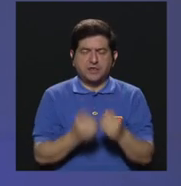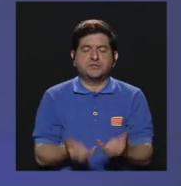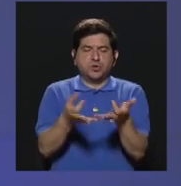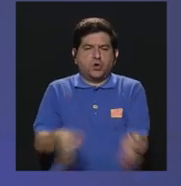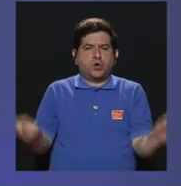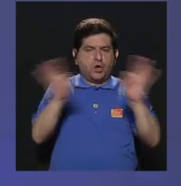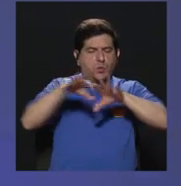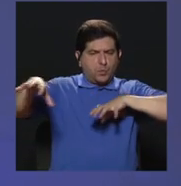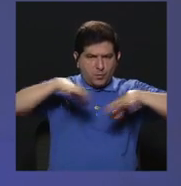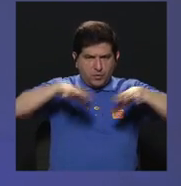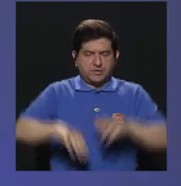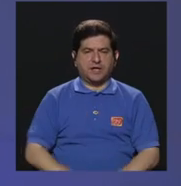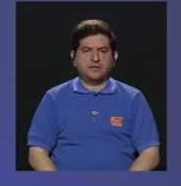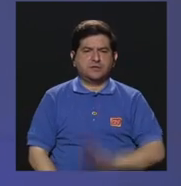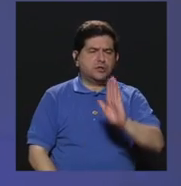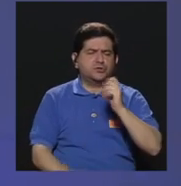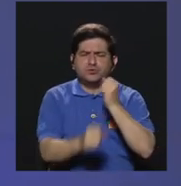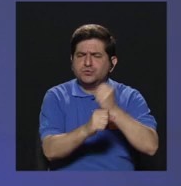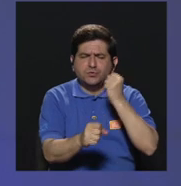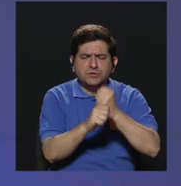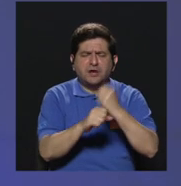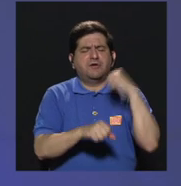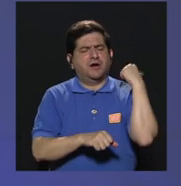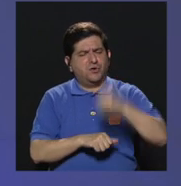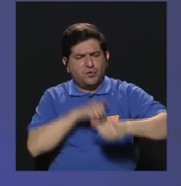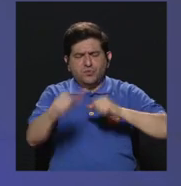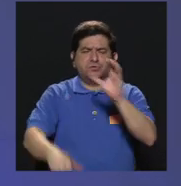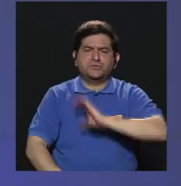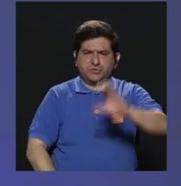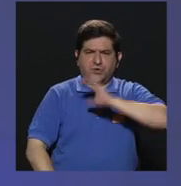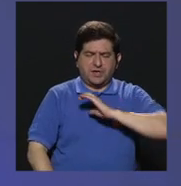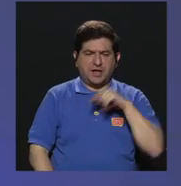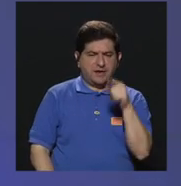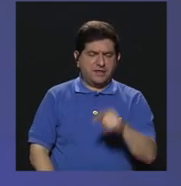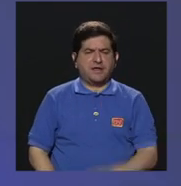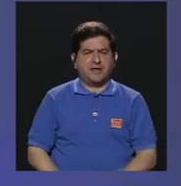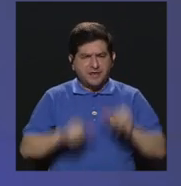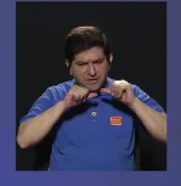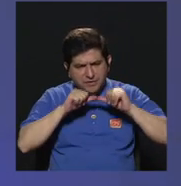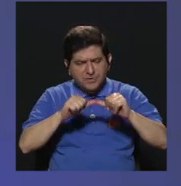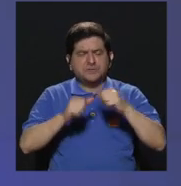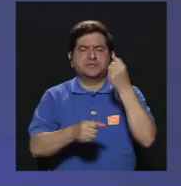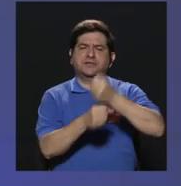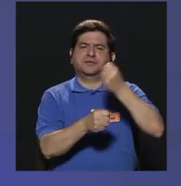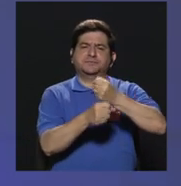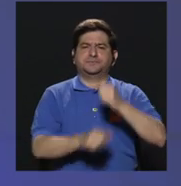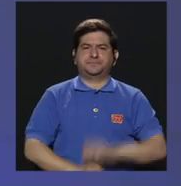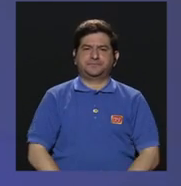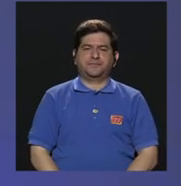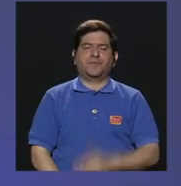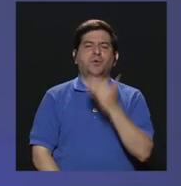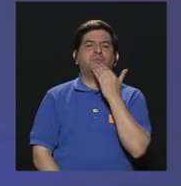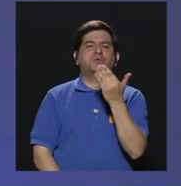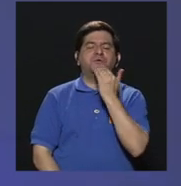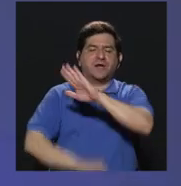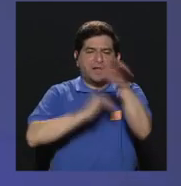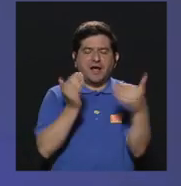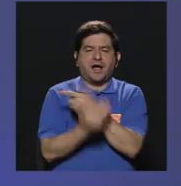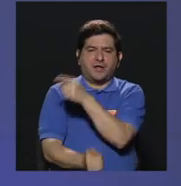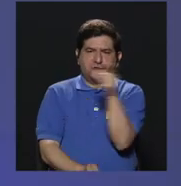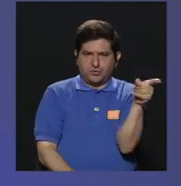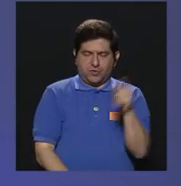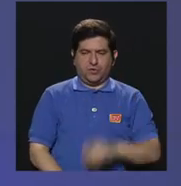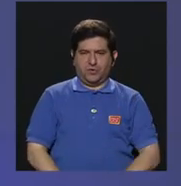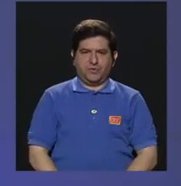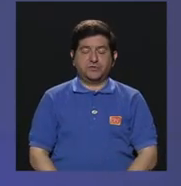gran evento por su dedicación, esfuerzo y calidad con que han llevado a cabo esta tarea. Agradezco a todas y todos